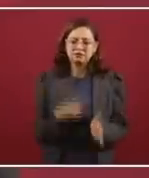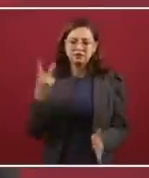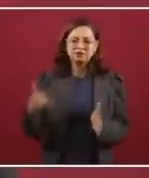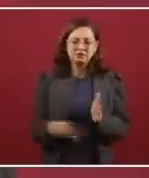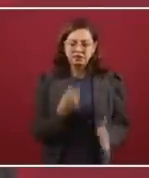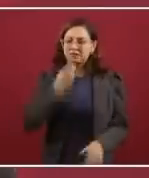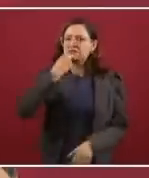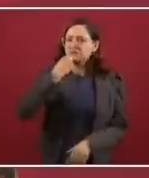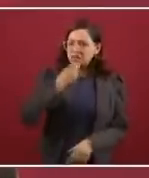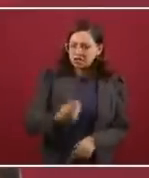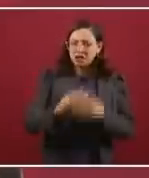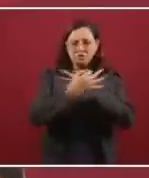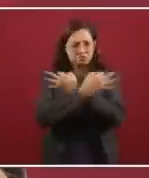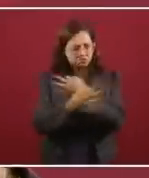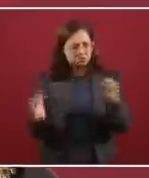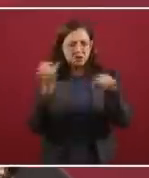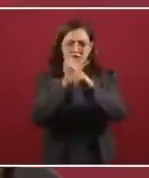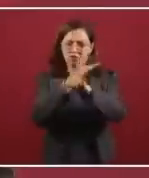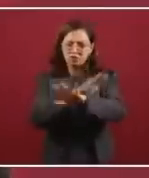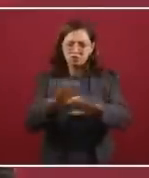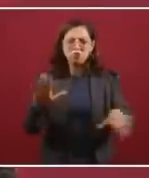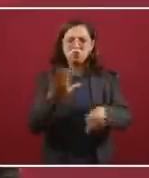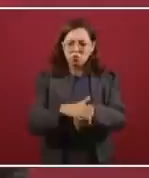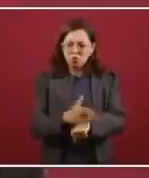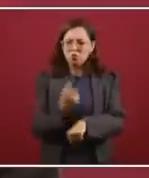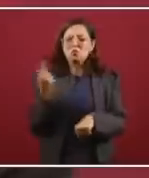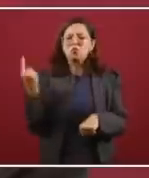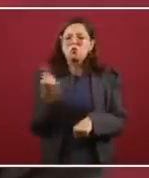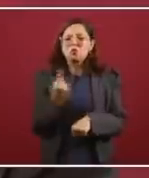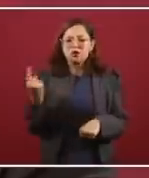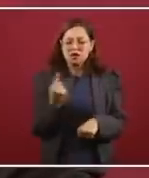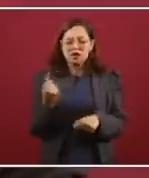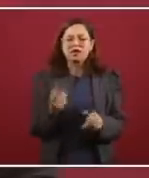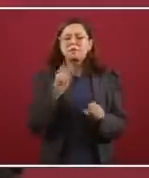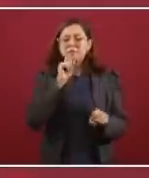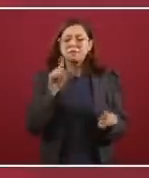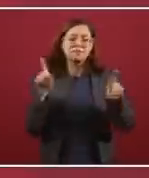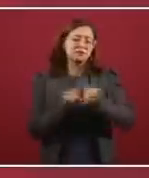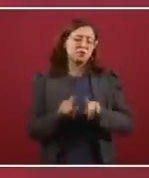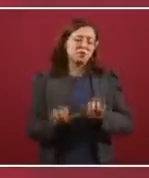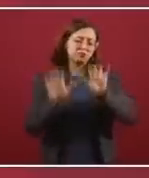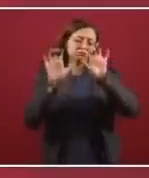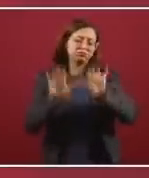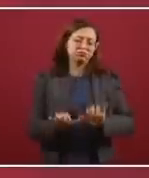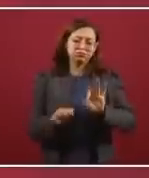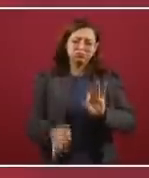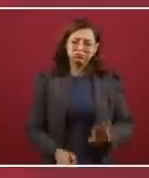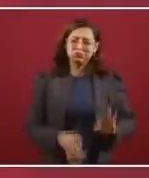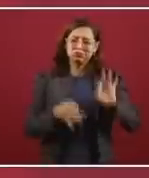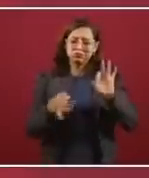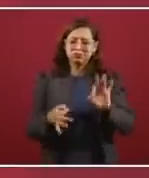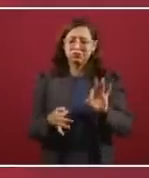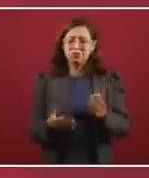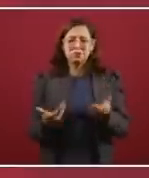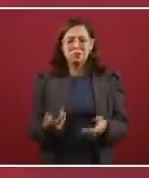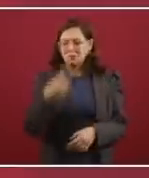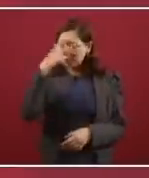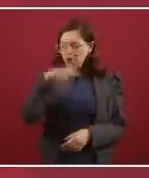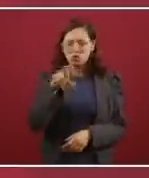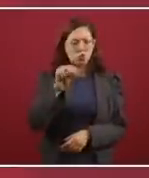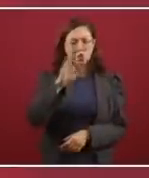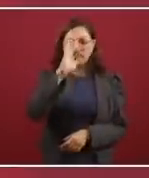tenido, y les hemos compartido también el posicionamiento por escrito con los detalles del caso y por qué México no lo va a